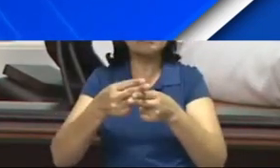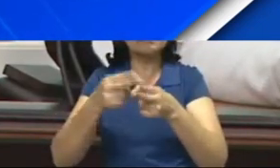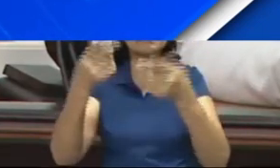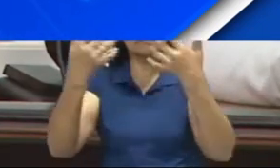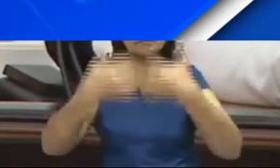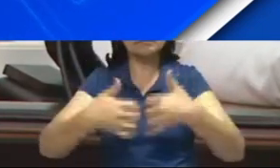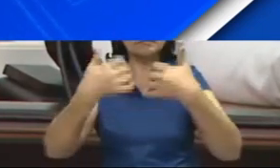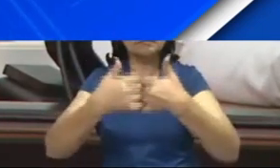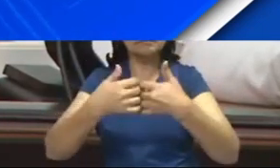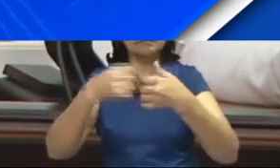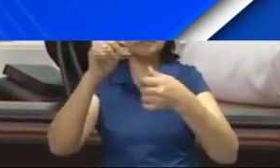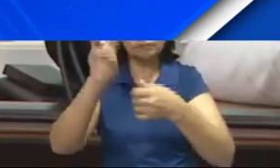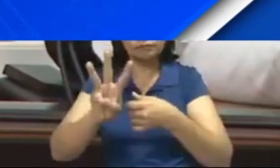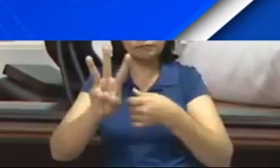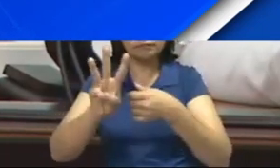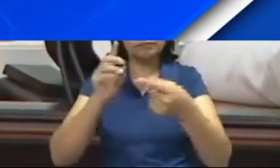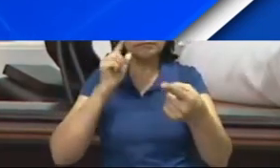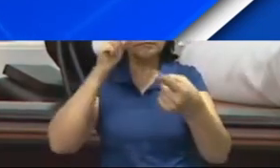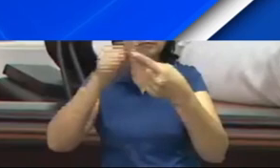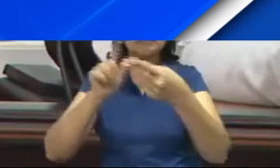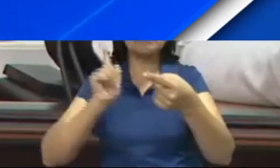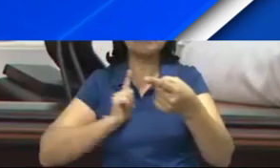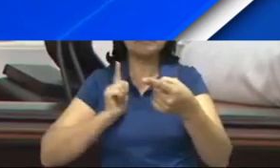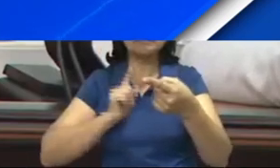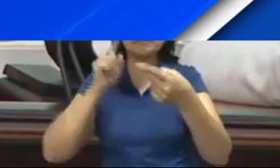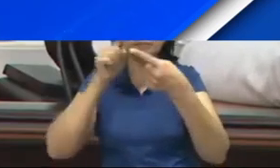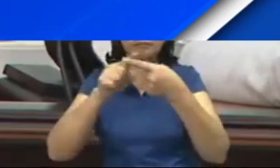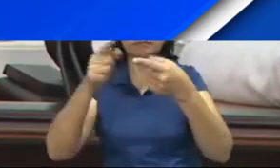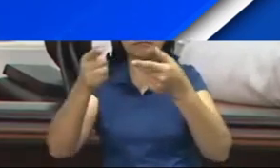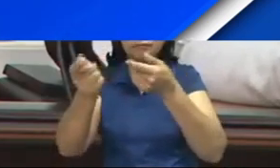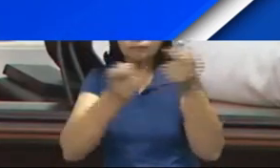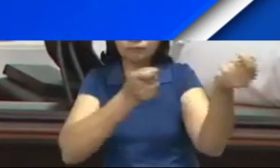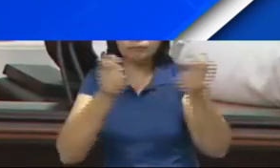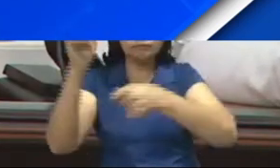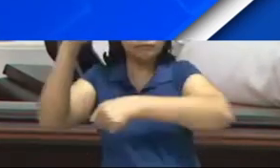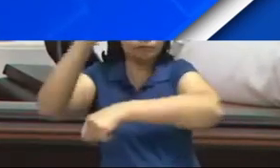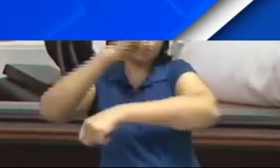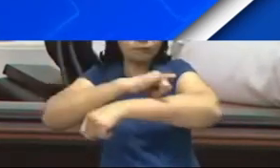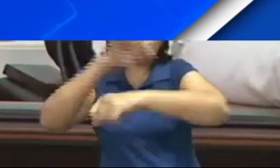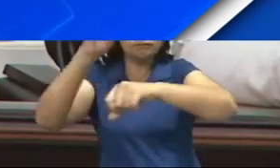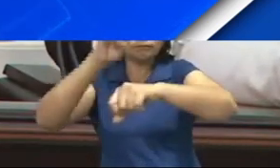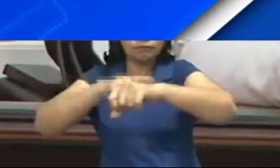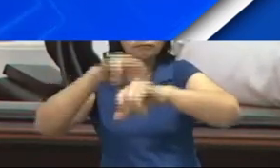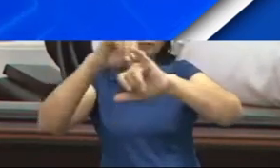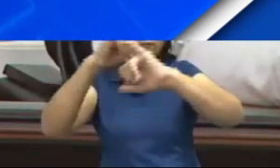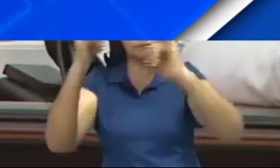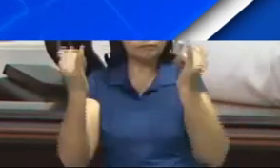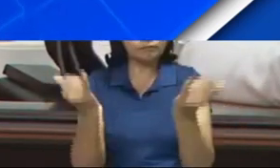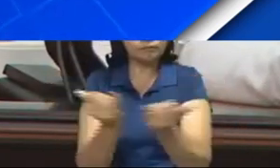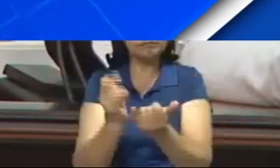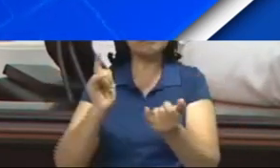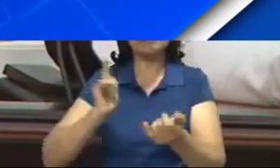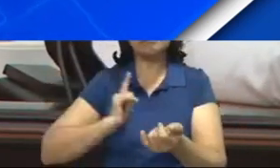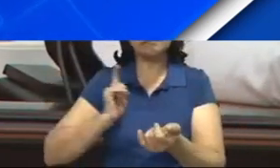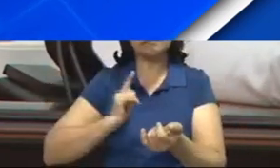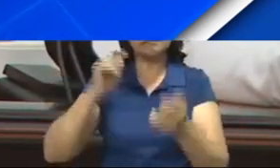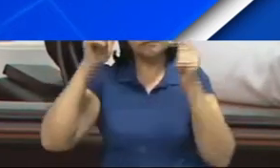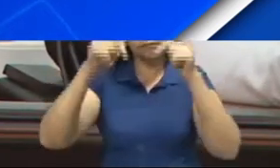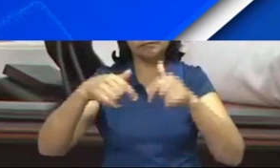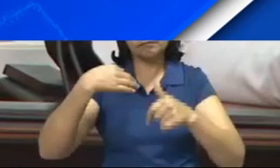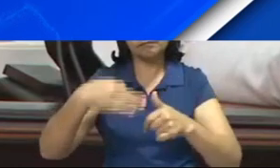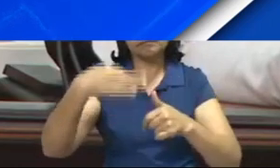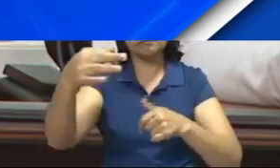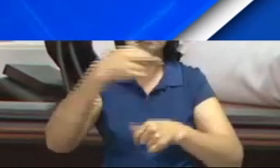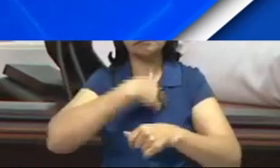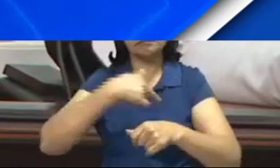la empresa. Artículo 3, objeto. La empresa tendrá por objeto la administración de los aeropuertos nacionales e internacionales existentes o que en el